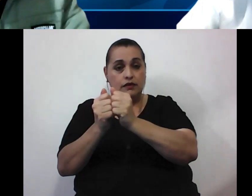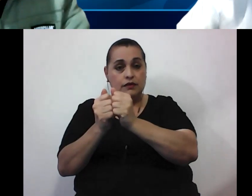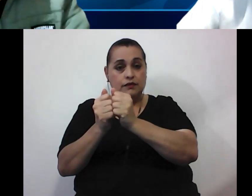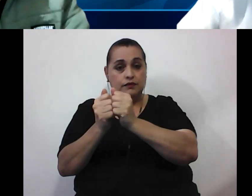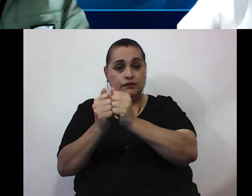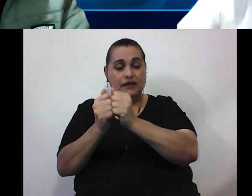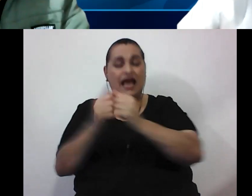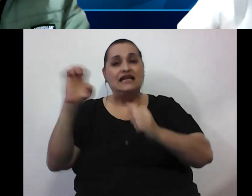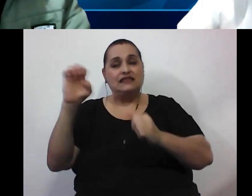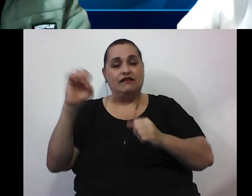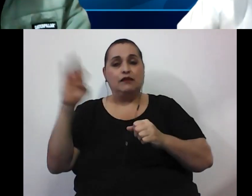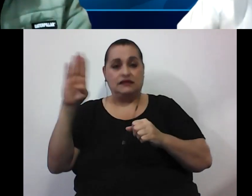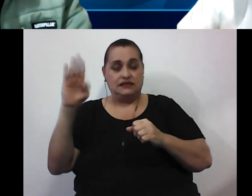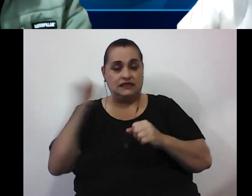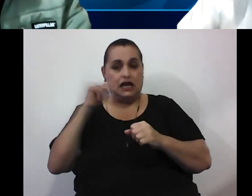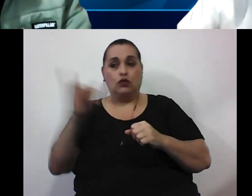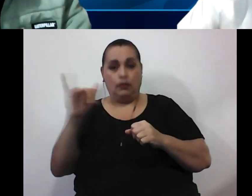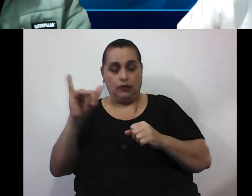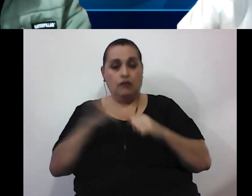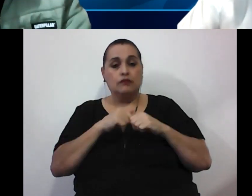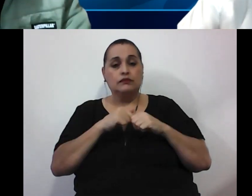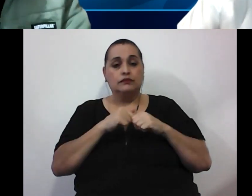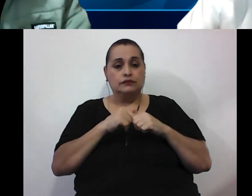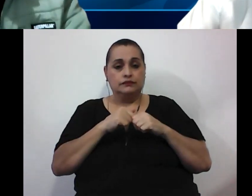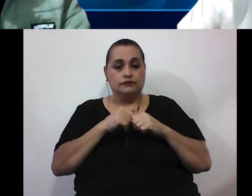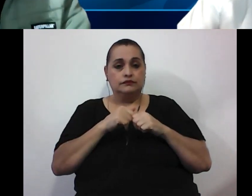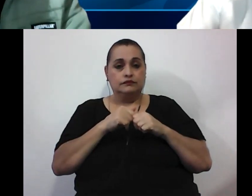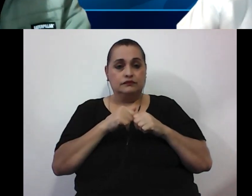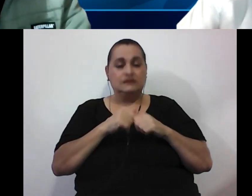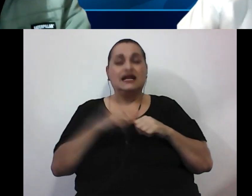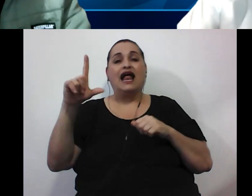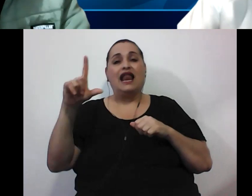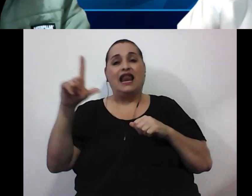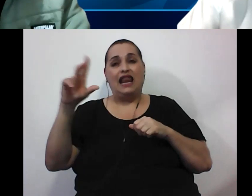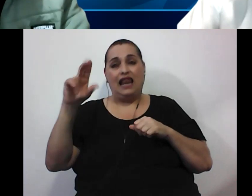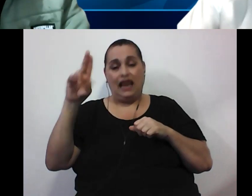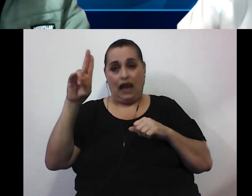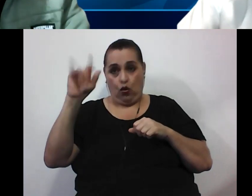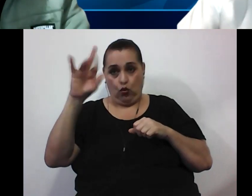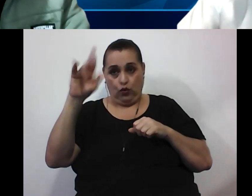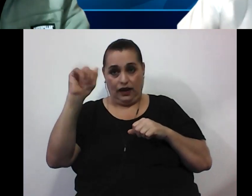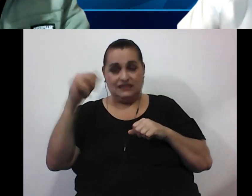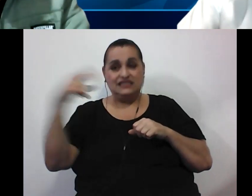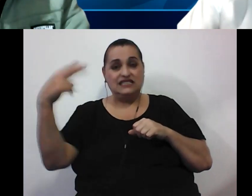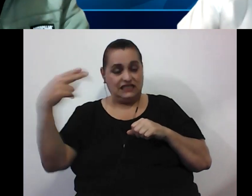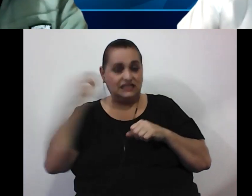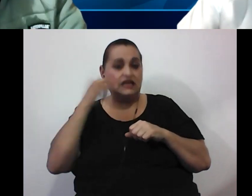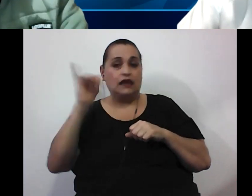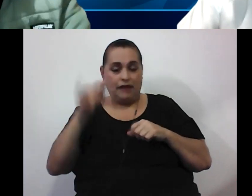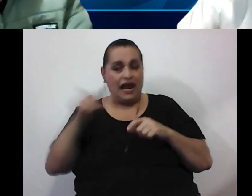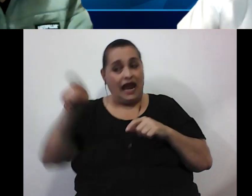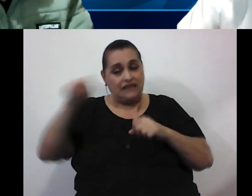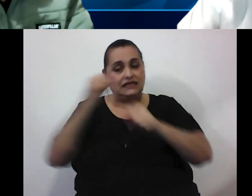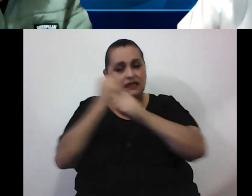Elizabeth Ballesteros, Ahora eh, Chinchilla. Laura Chinchilla. Entonces ellas están haciendo un